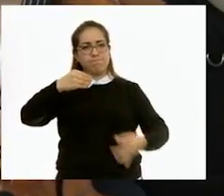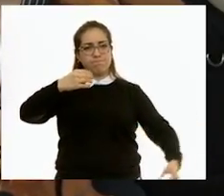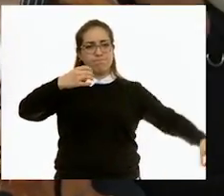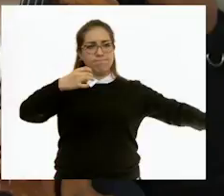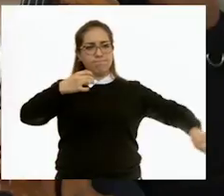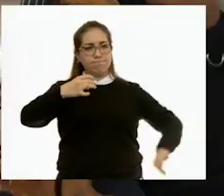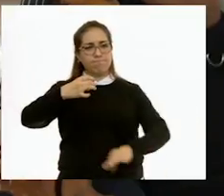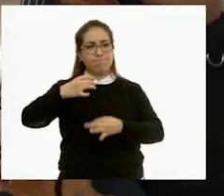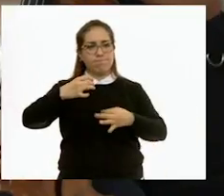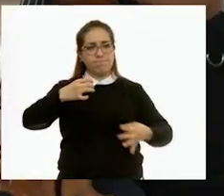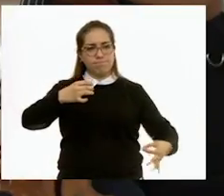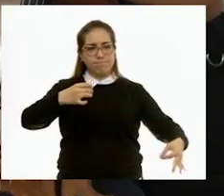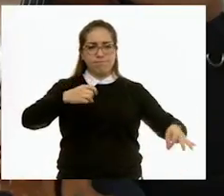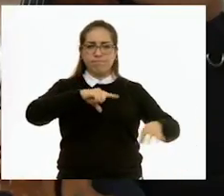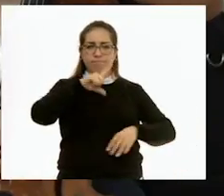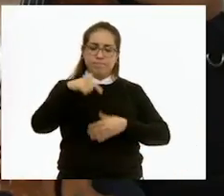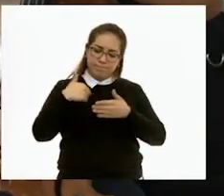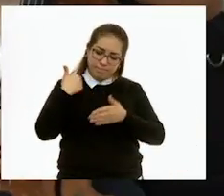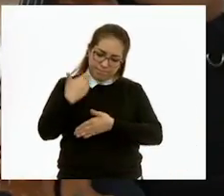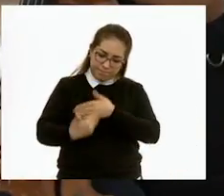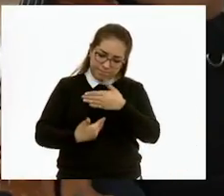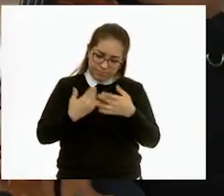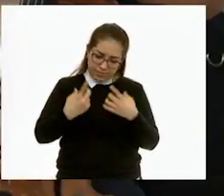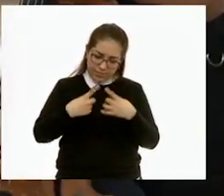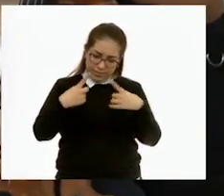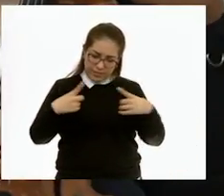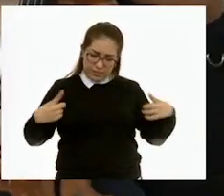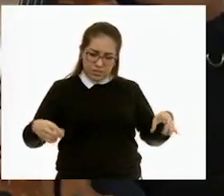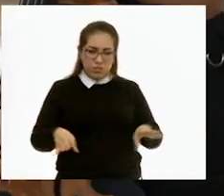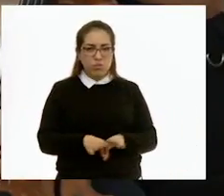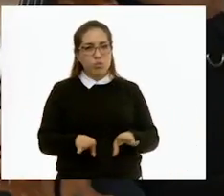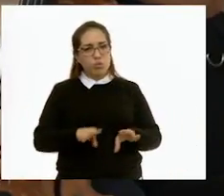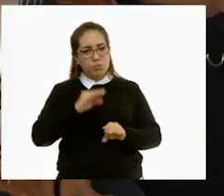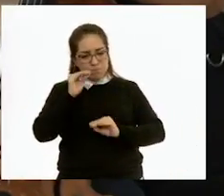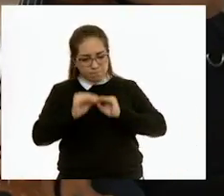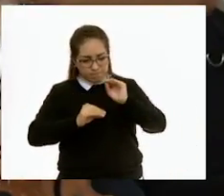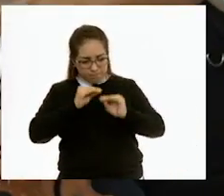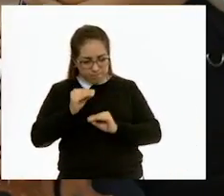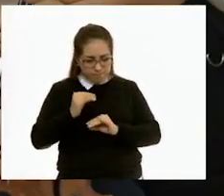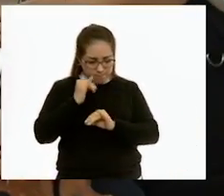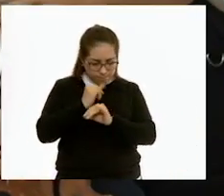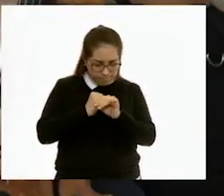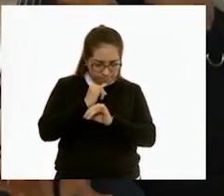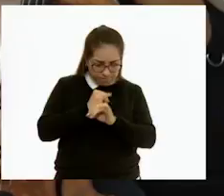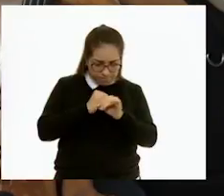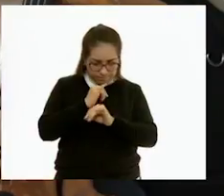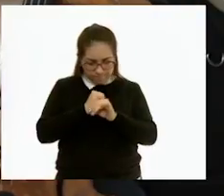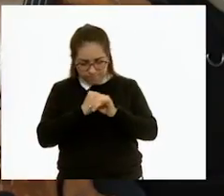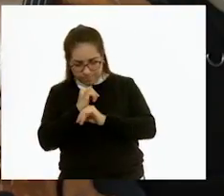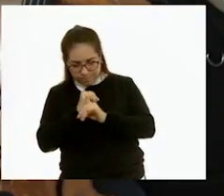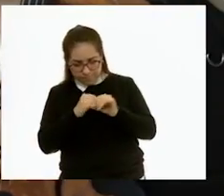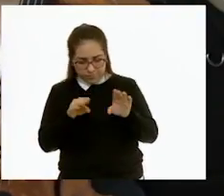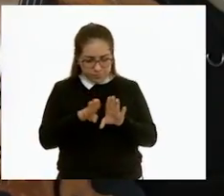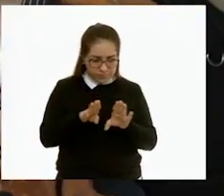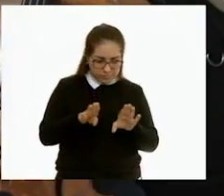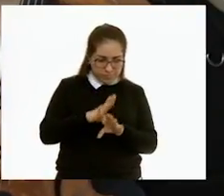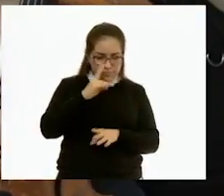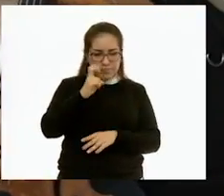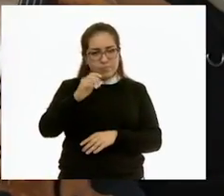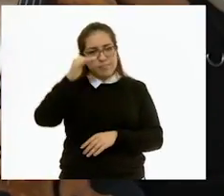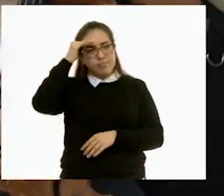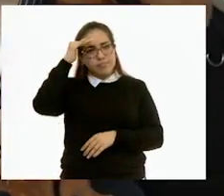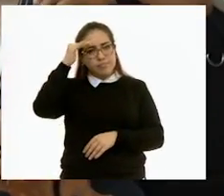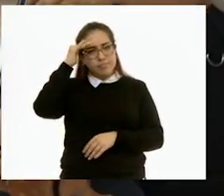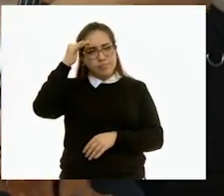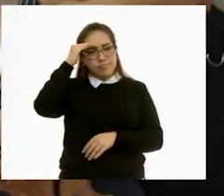y al desarrollar una tastera o un diapasón más largo, le permite pensar